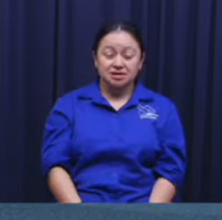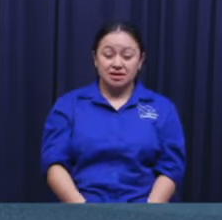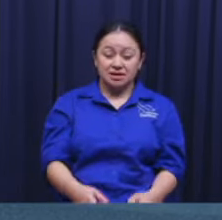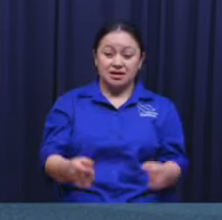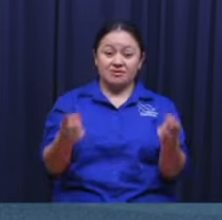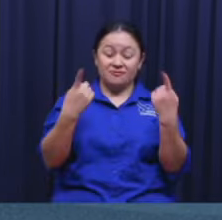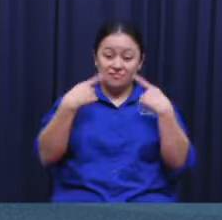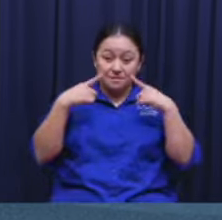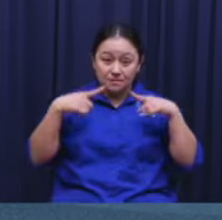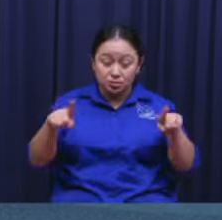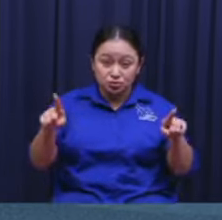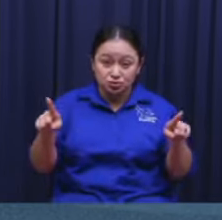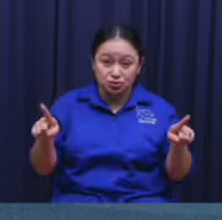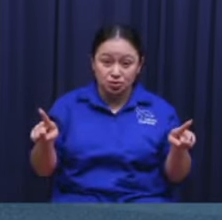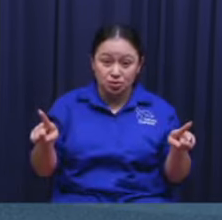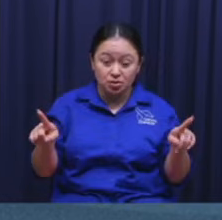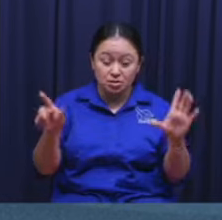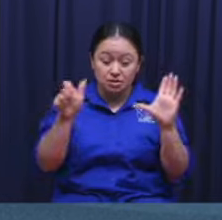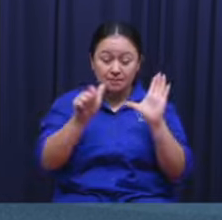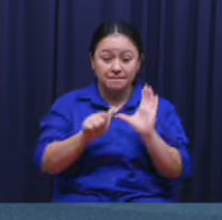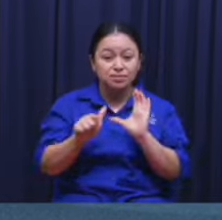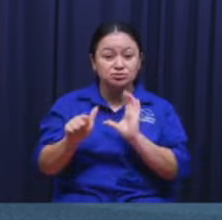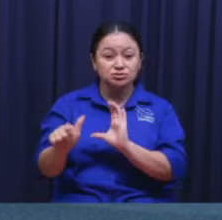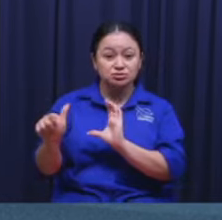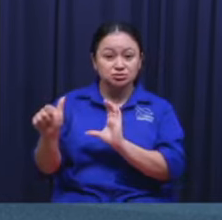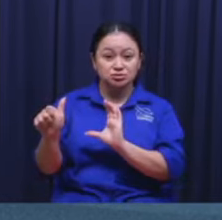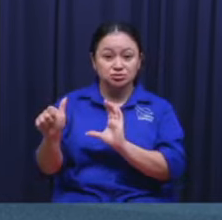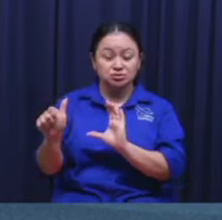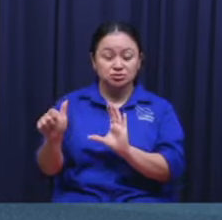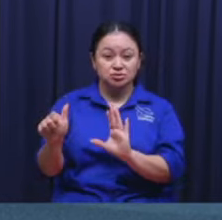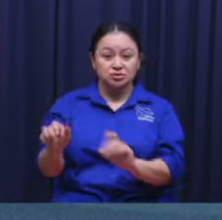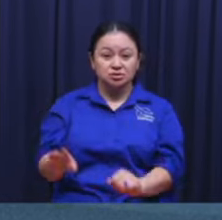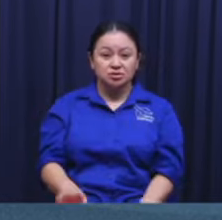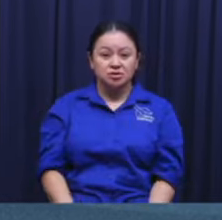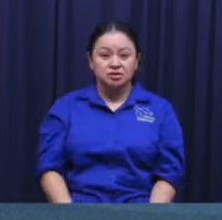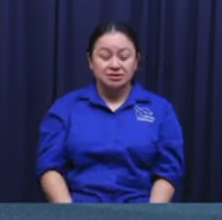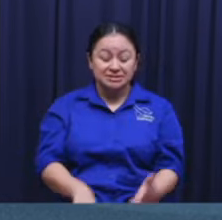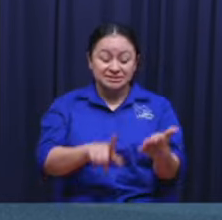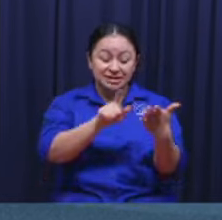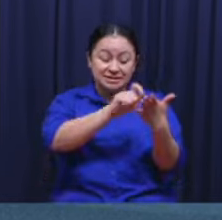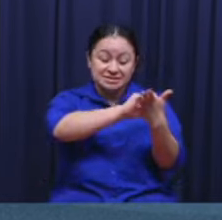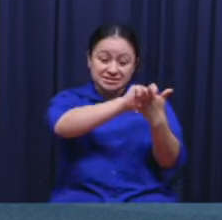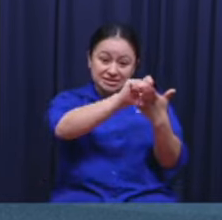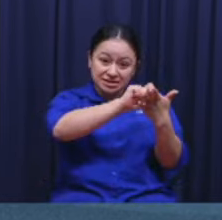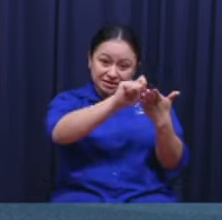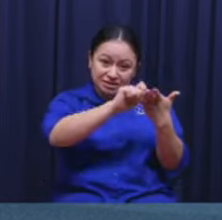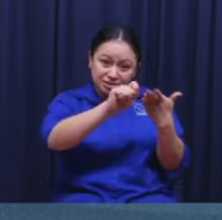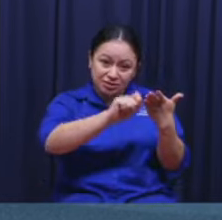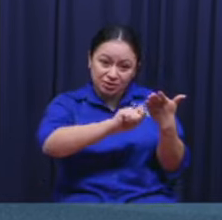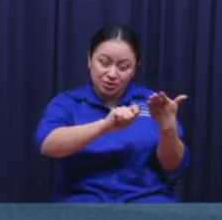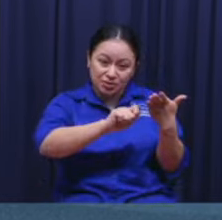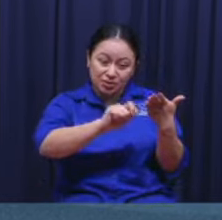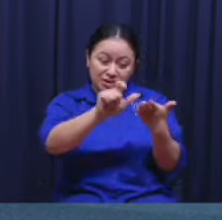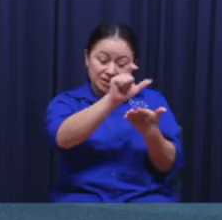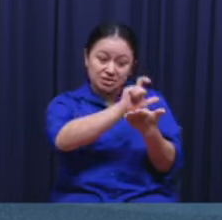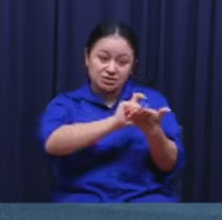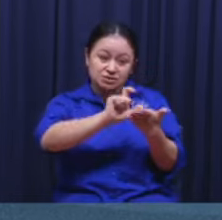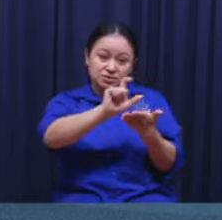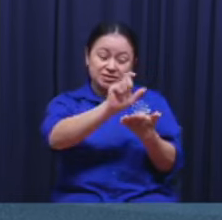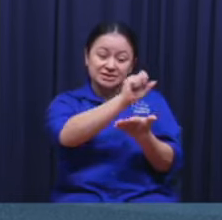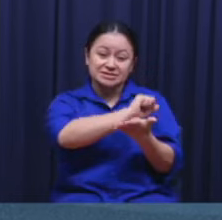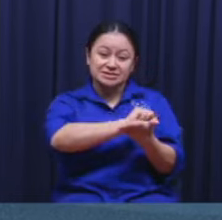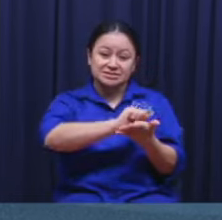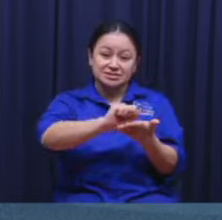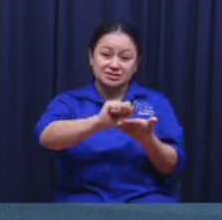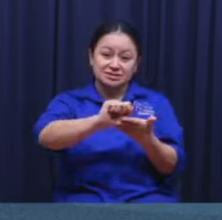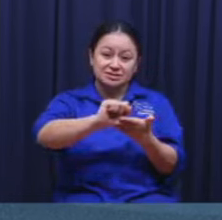del Cordero, cuyo nombre va a estar inscrito en la ciudad santa Jerusalén que desciende